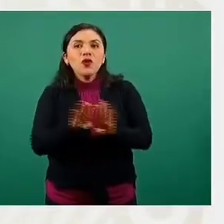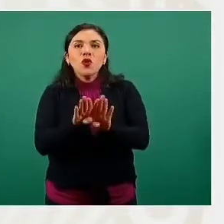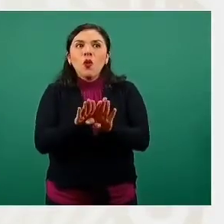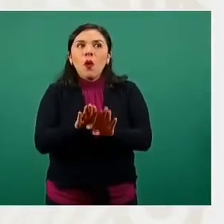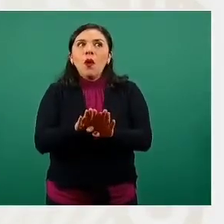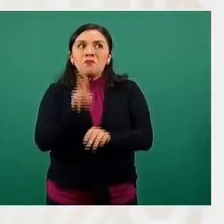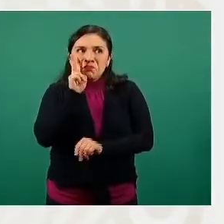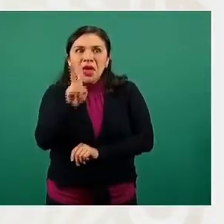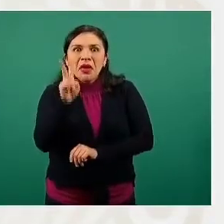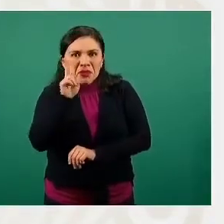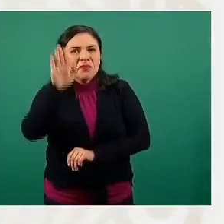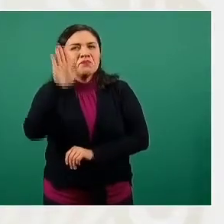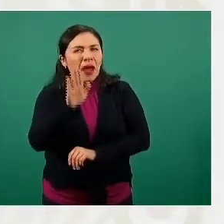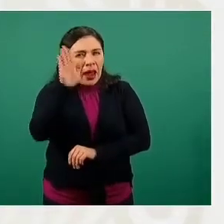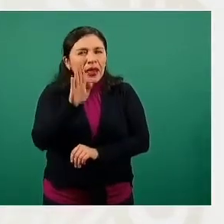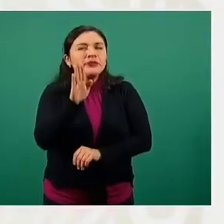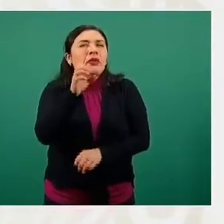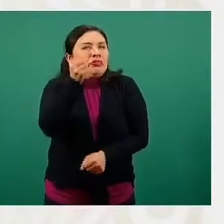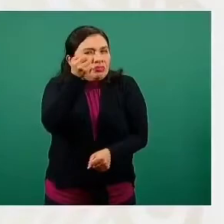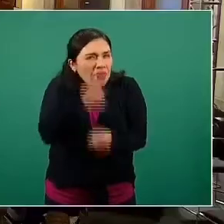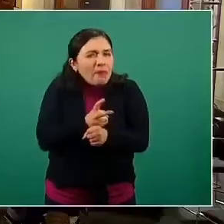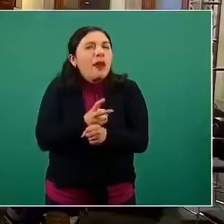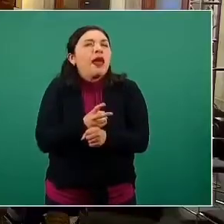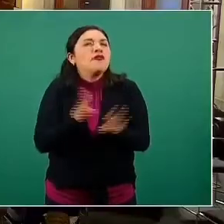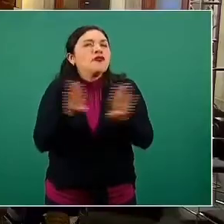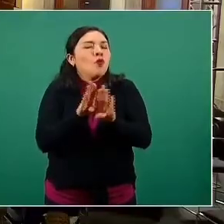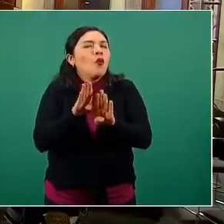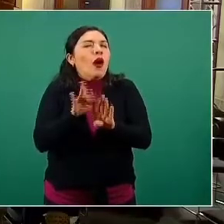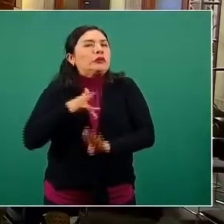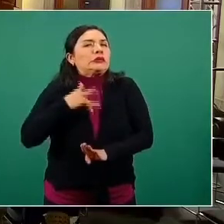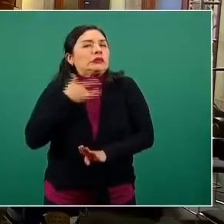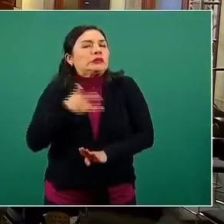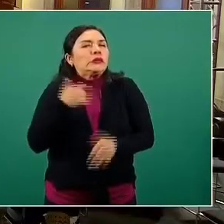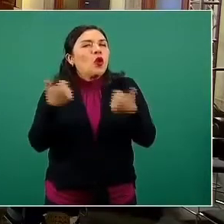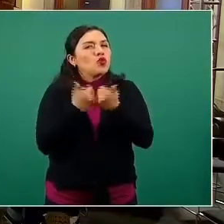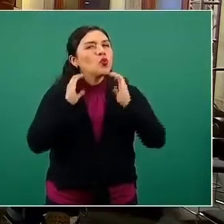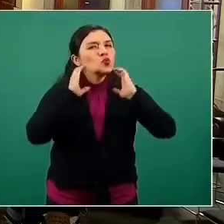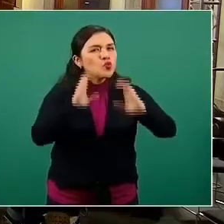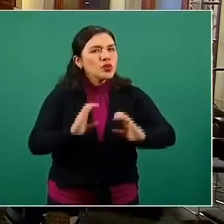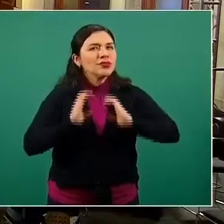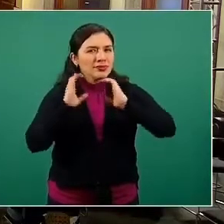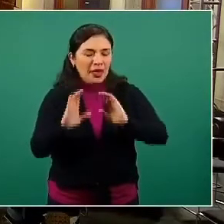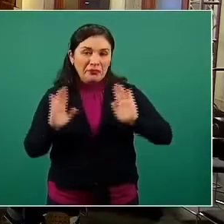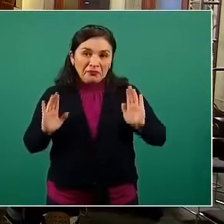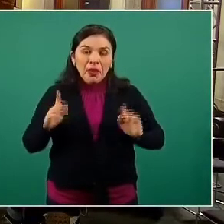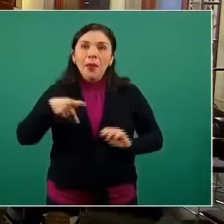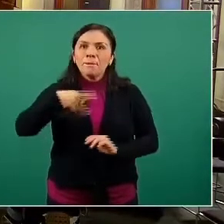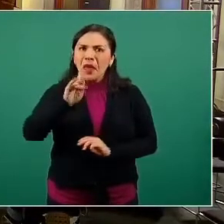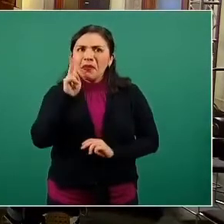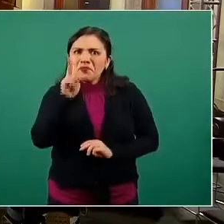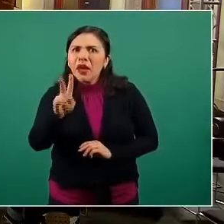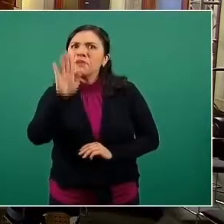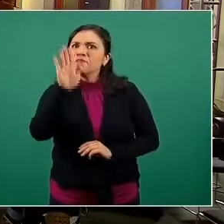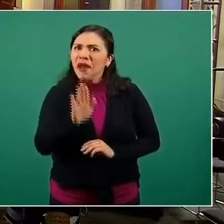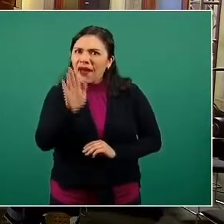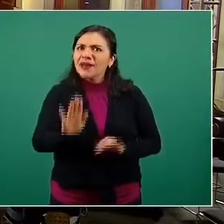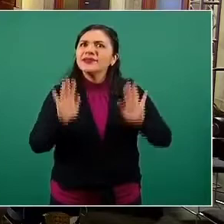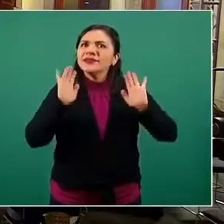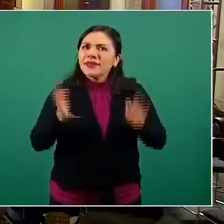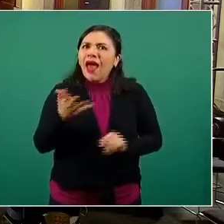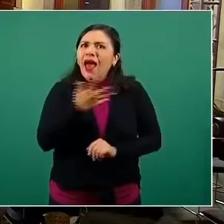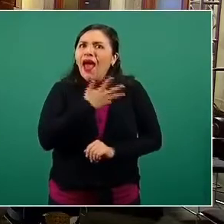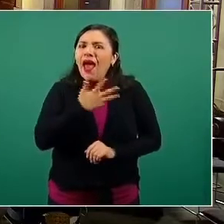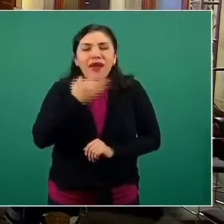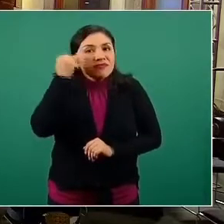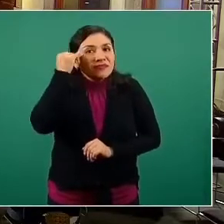tempranas, ciertamente tempranas, y hay que verlas con cautela, como lo enfatizamos esta mañana, pero alentadoras de que tenemos ya